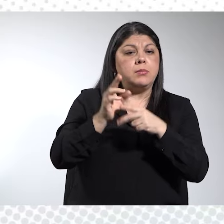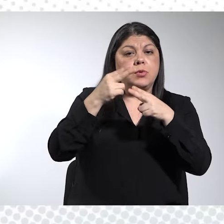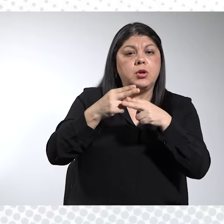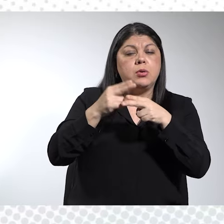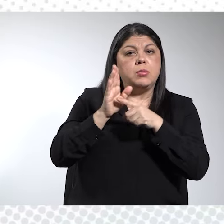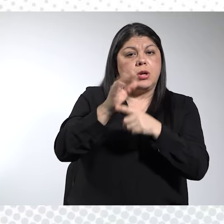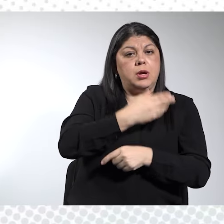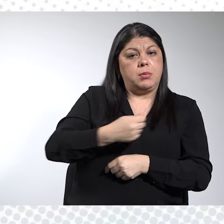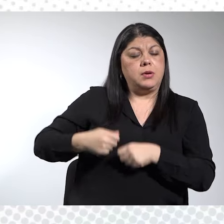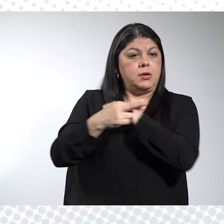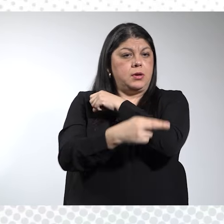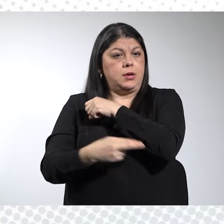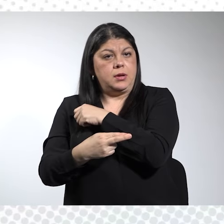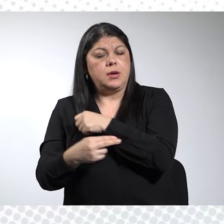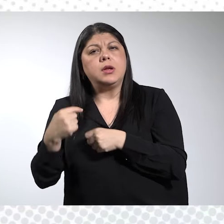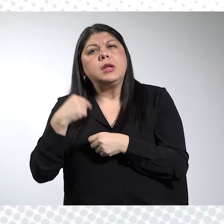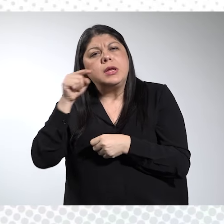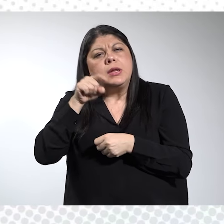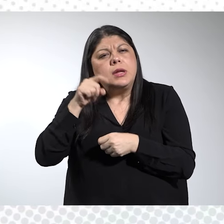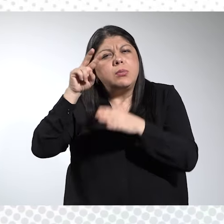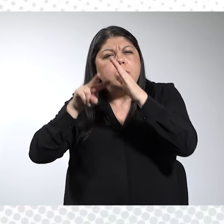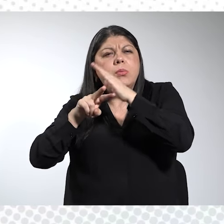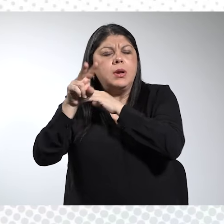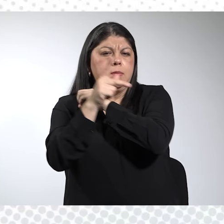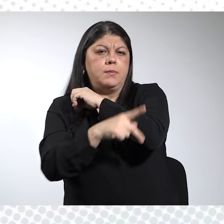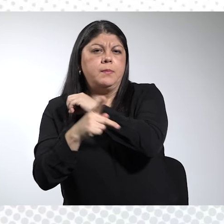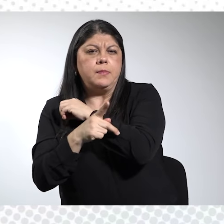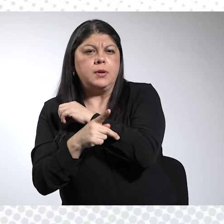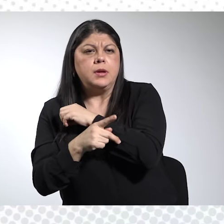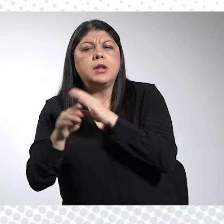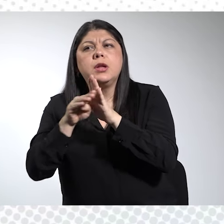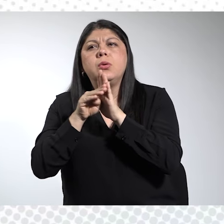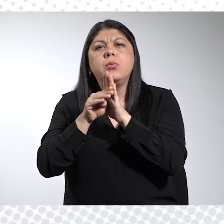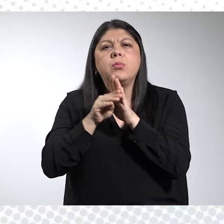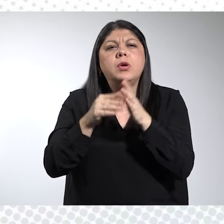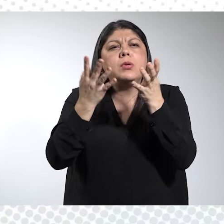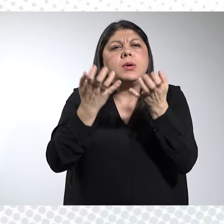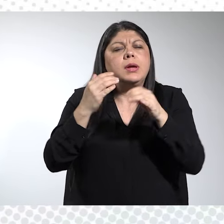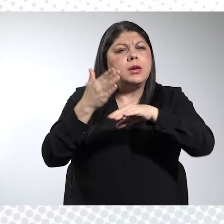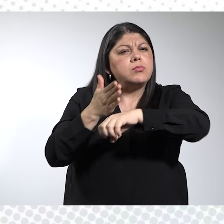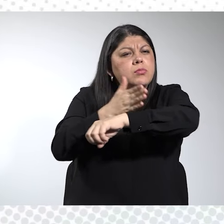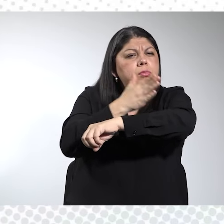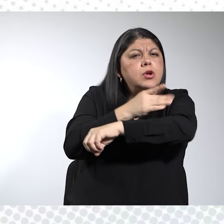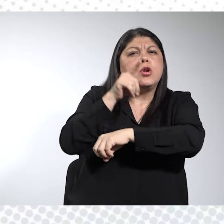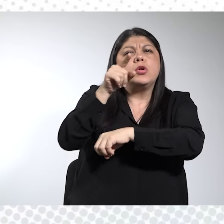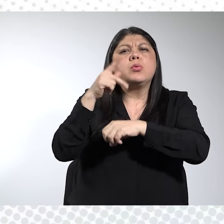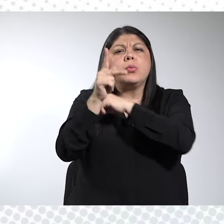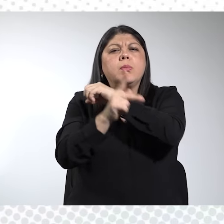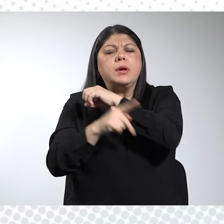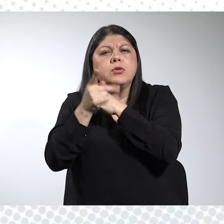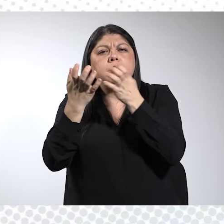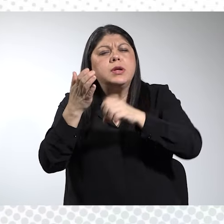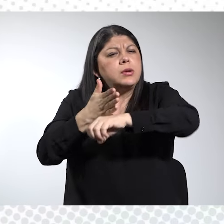su nombre para la presidencia de la República, uno dice, bueno, tiene una visión país, ¿verdad? Tiene un modelo que quiere construir. ¿Cuál es el